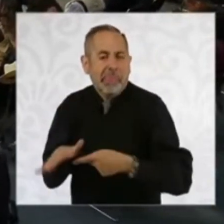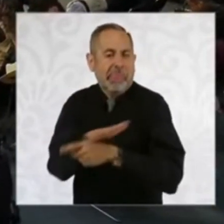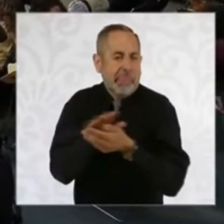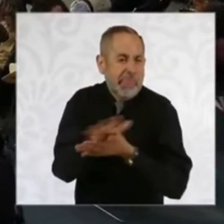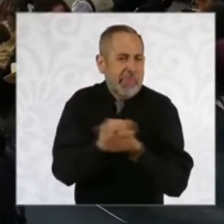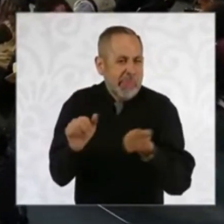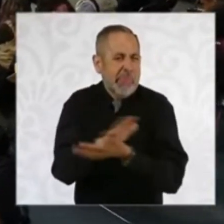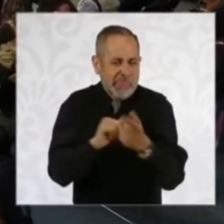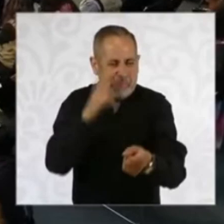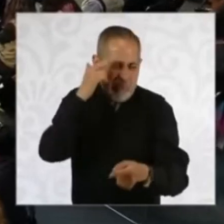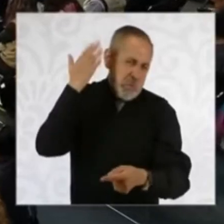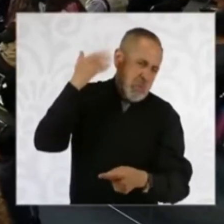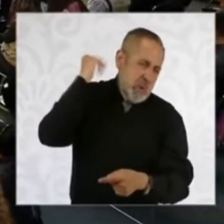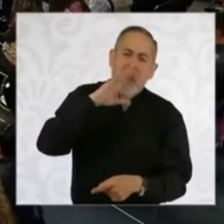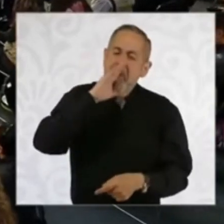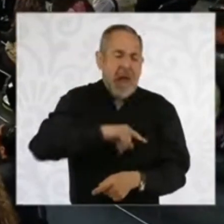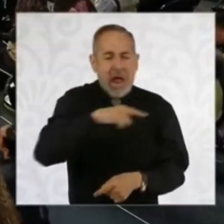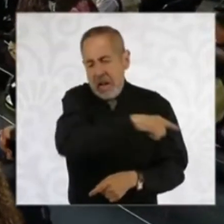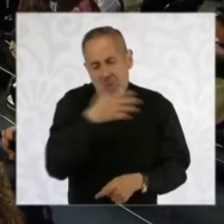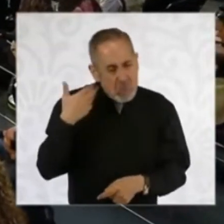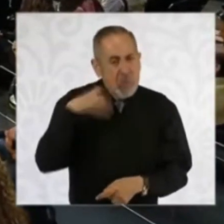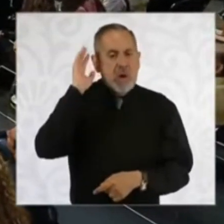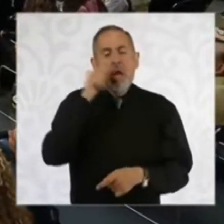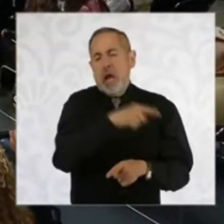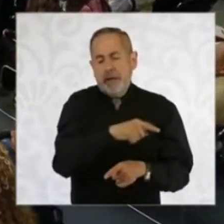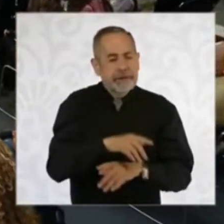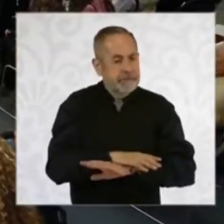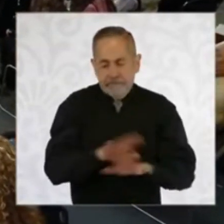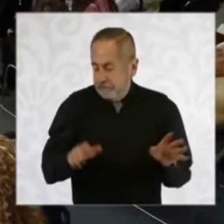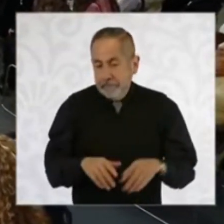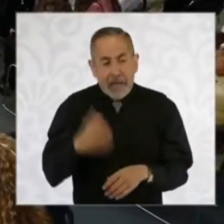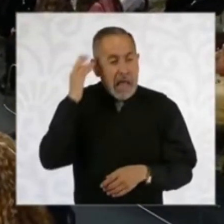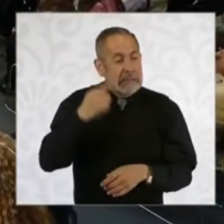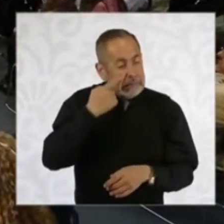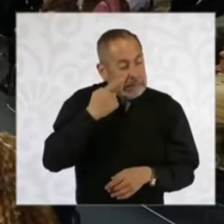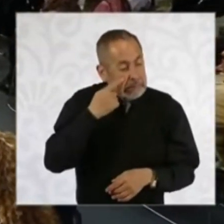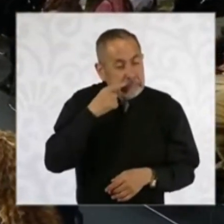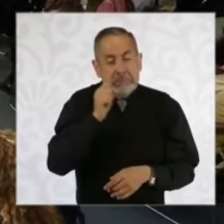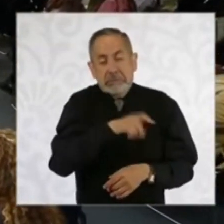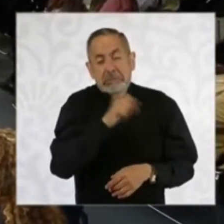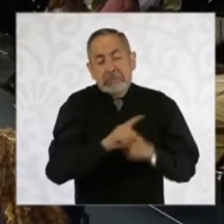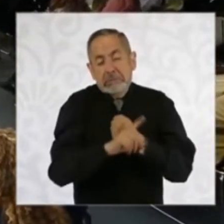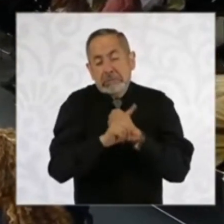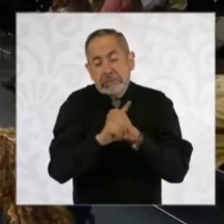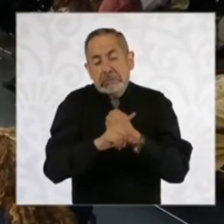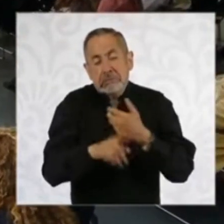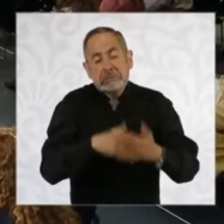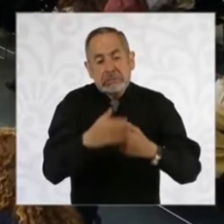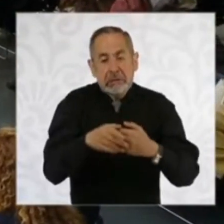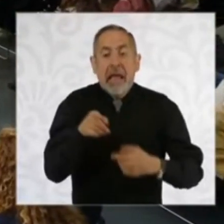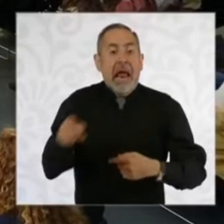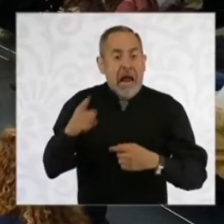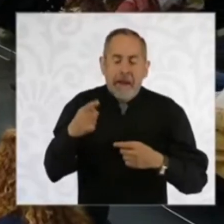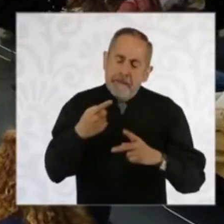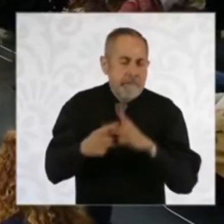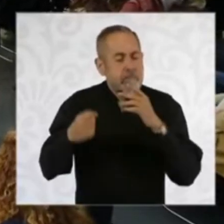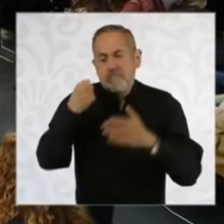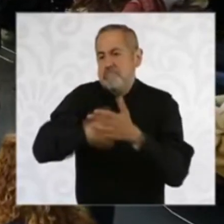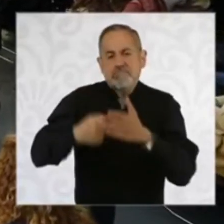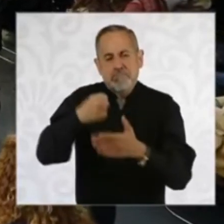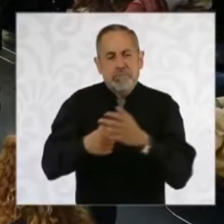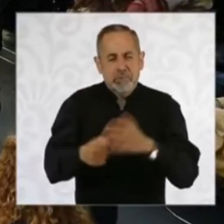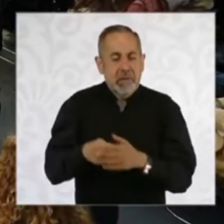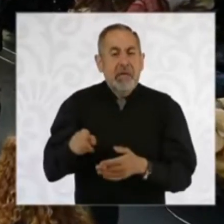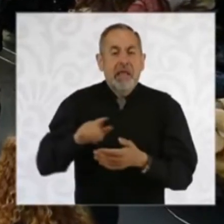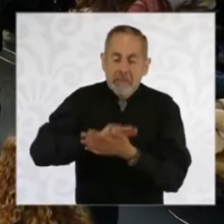los malos manejos en aquel entonces. Eso se había vuelto y se volvió un problema social, del cual ahí nace el movimiento de la